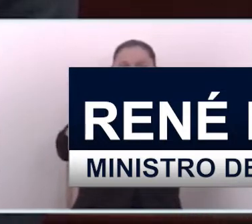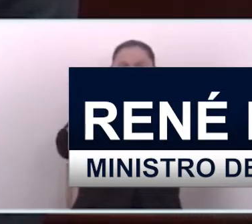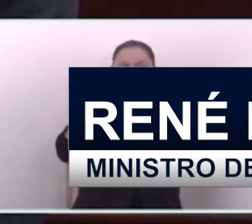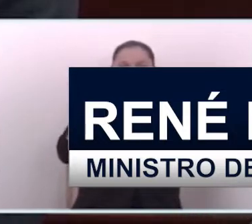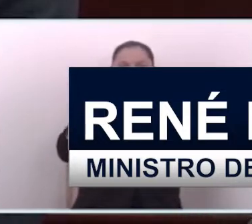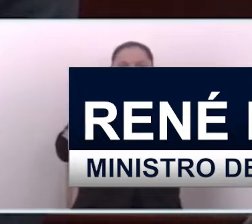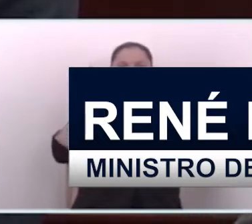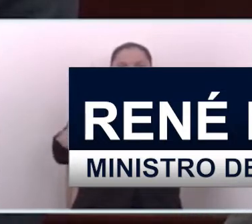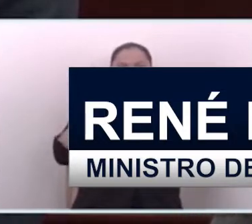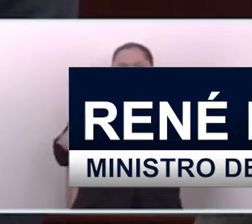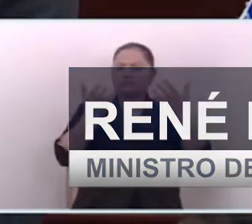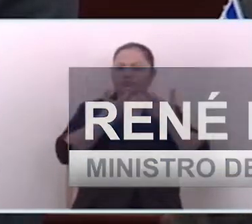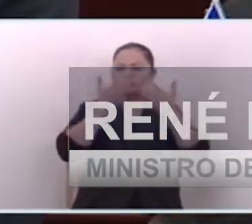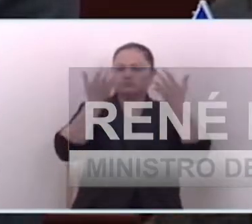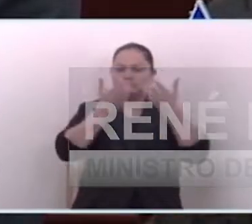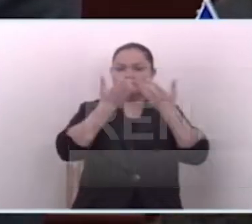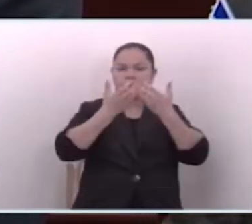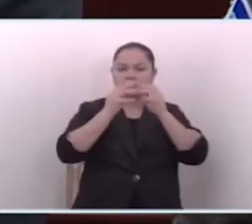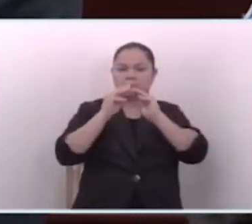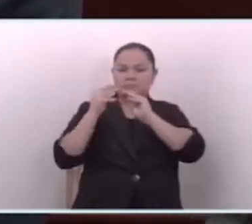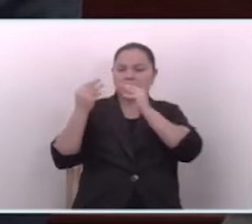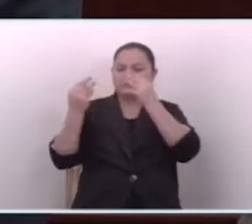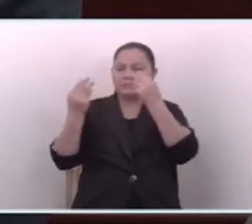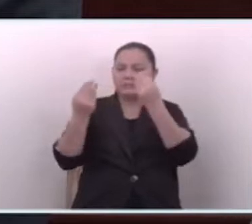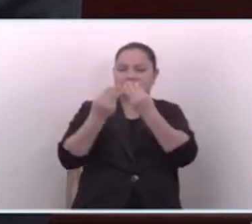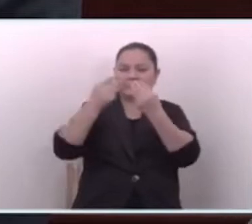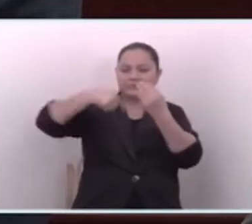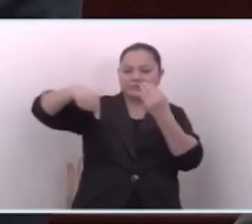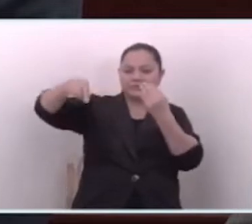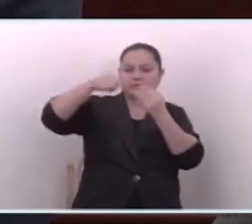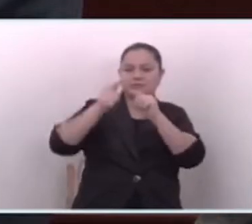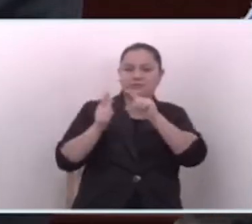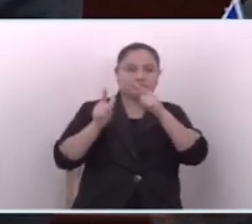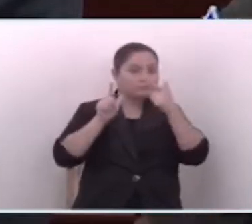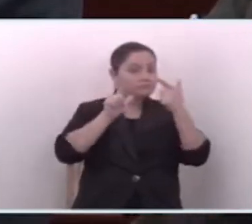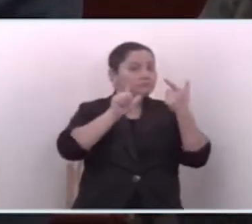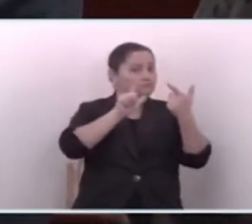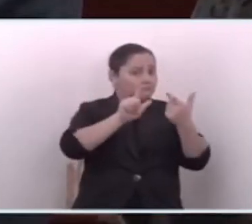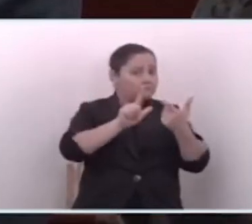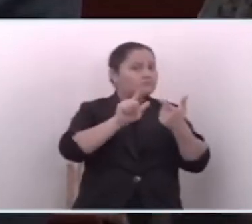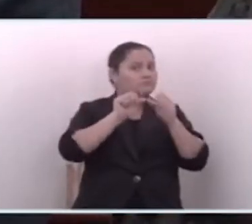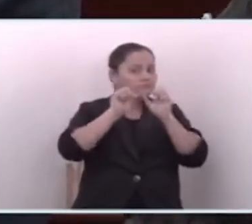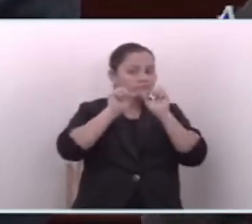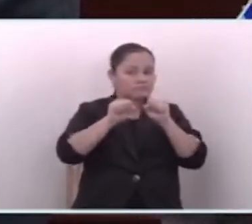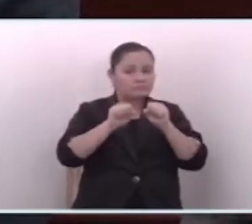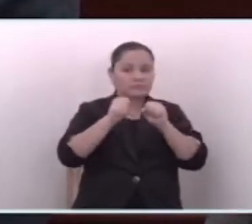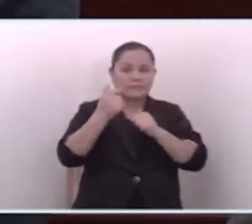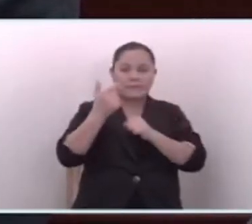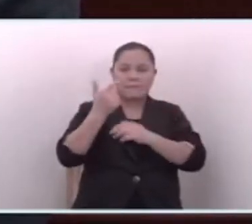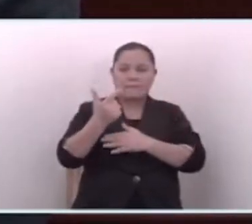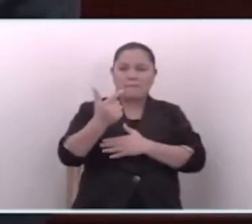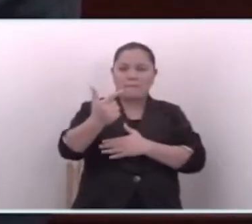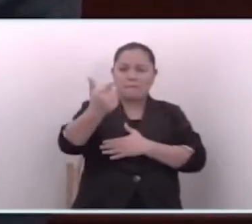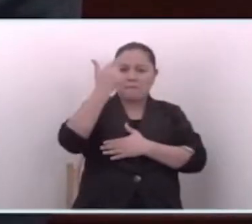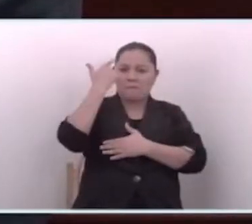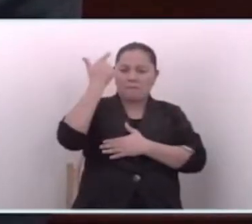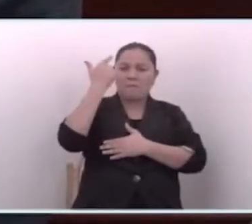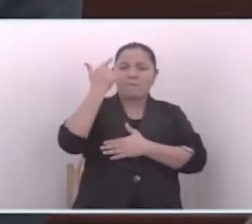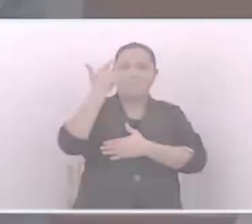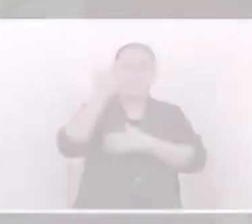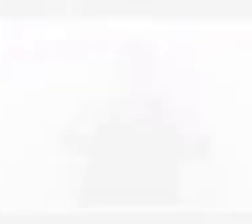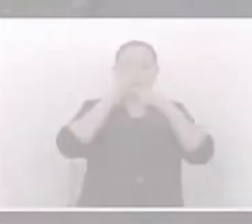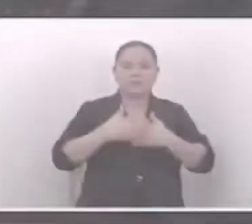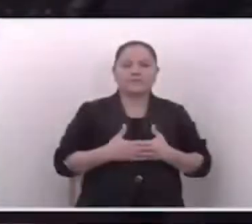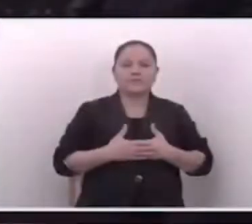hemos descubierto que las maras y pandillas estaban preparadas para generarle el peor daño a nuestro querido